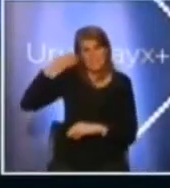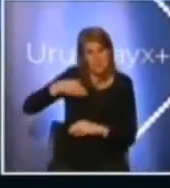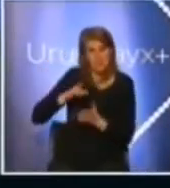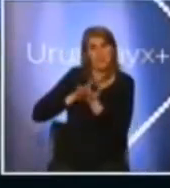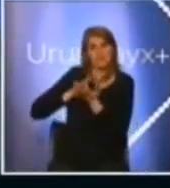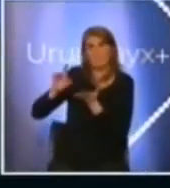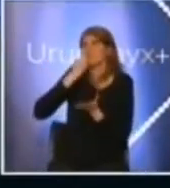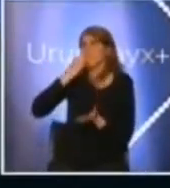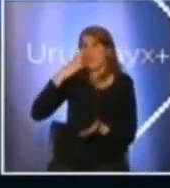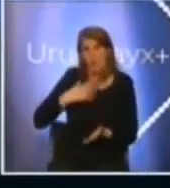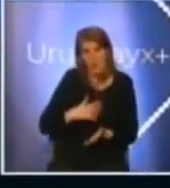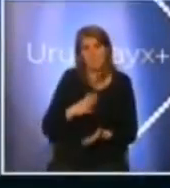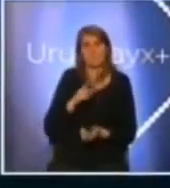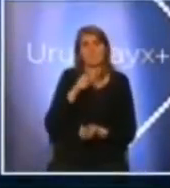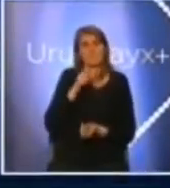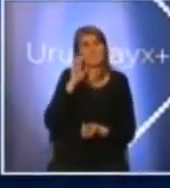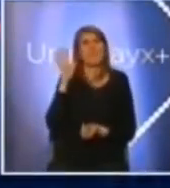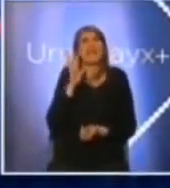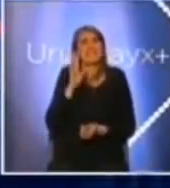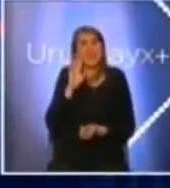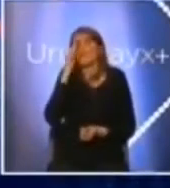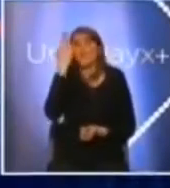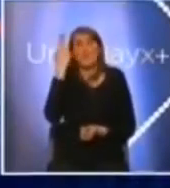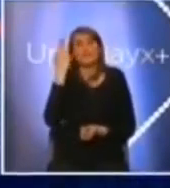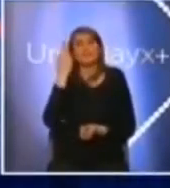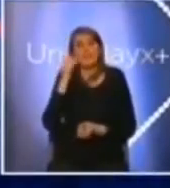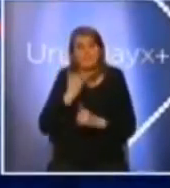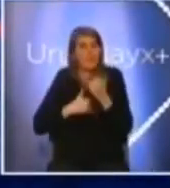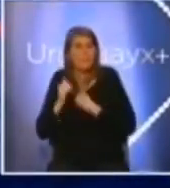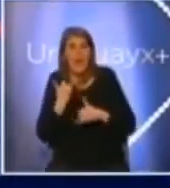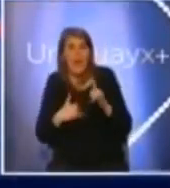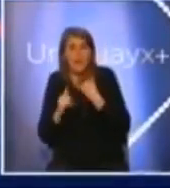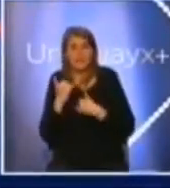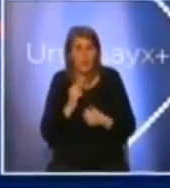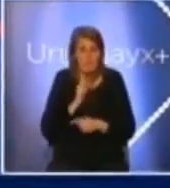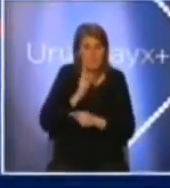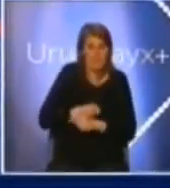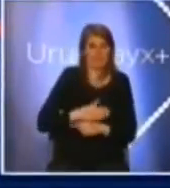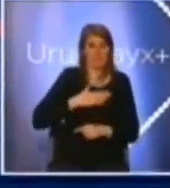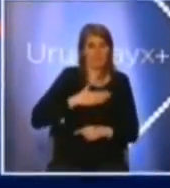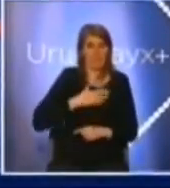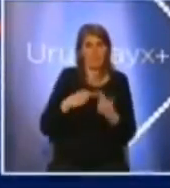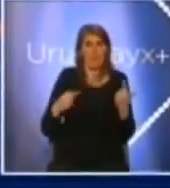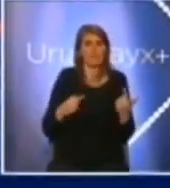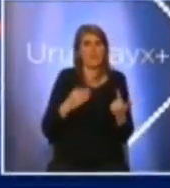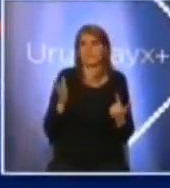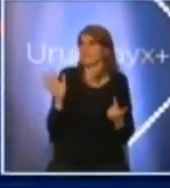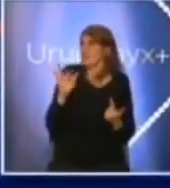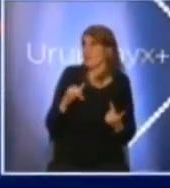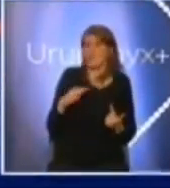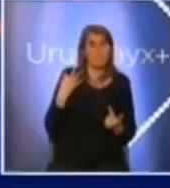momento, imaginemos a los uruguayos informándose y decidiendo sobre asuntos que hacen a su vida